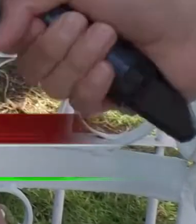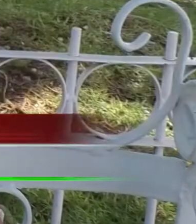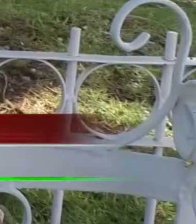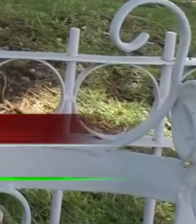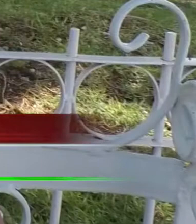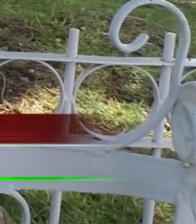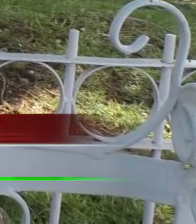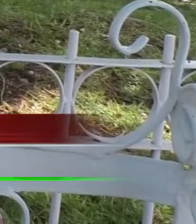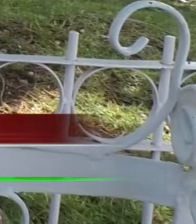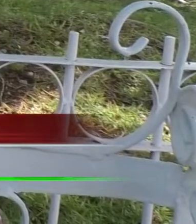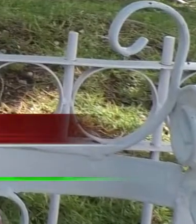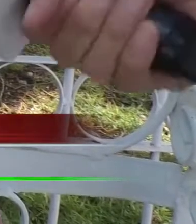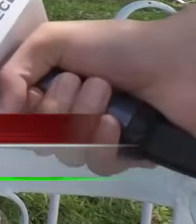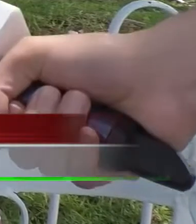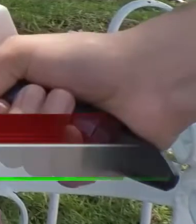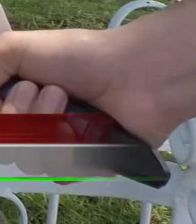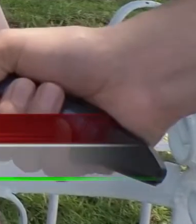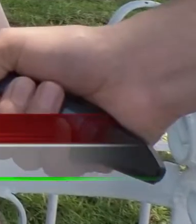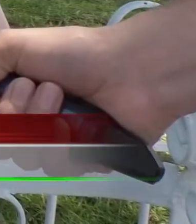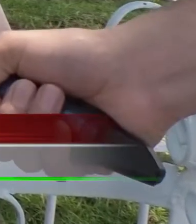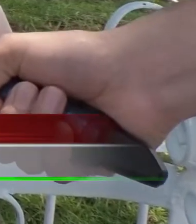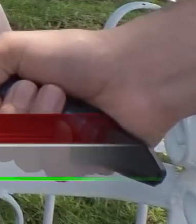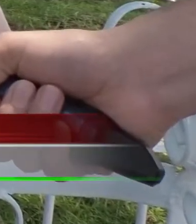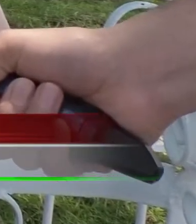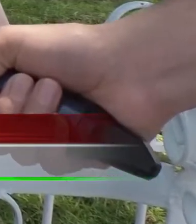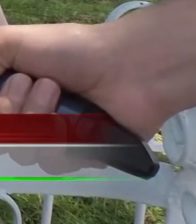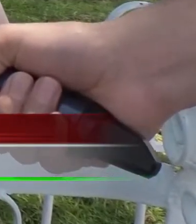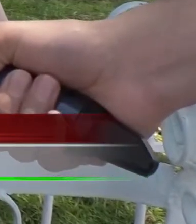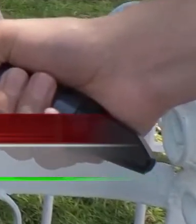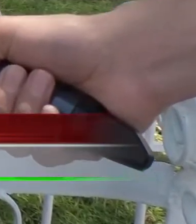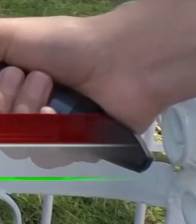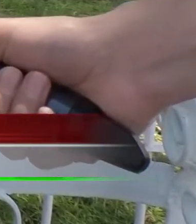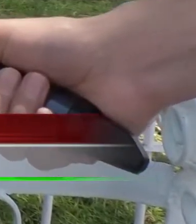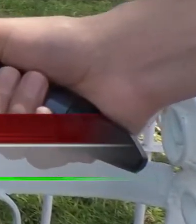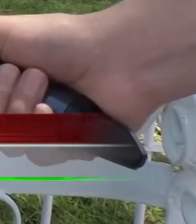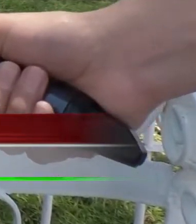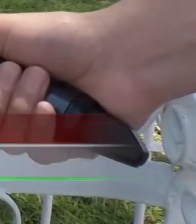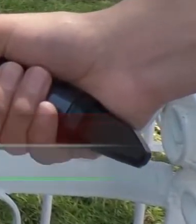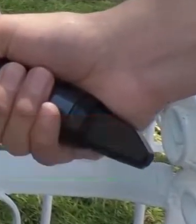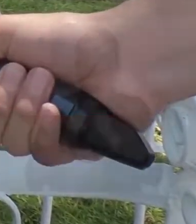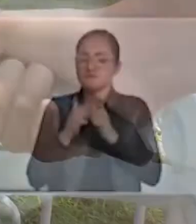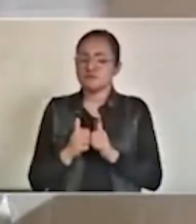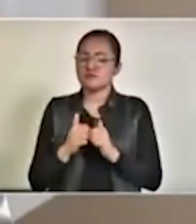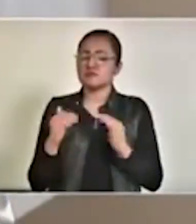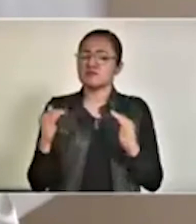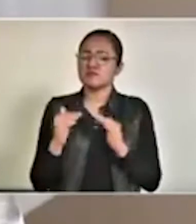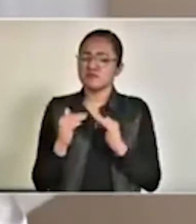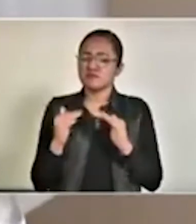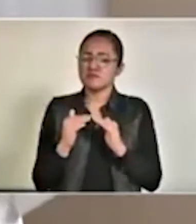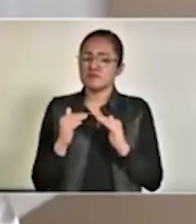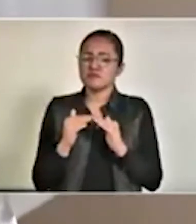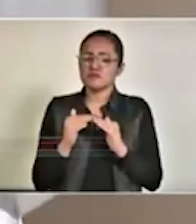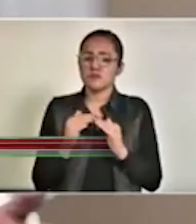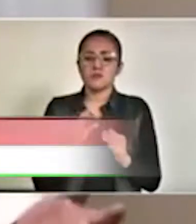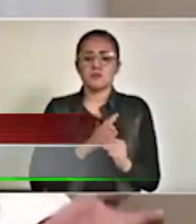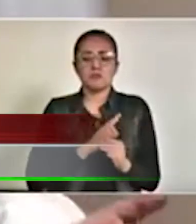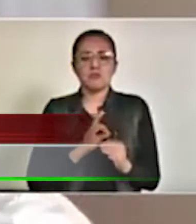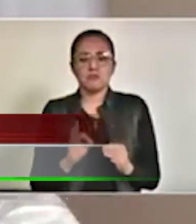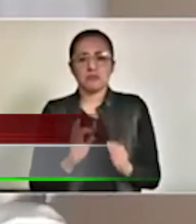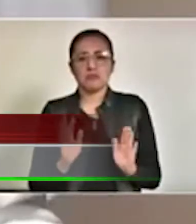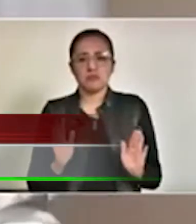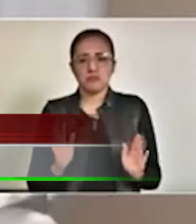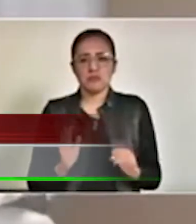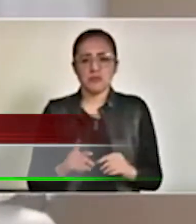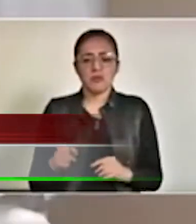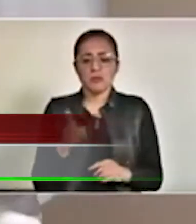escuela. ¿Empeñar también tal vez? Sí, también lo poco que tenga uno. El chiste es sacar los gastos. En medio de las exigencias de los padres de